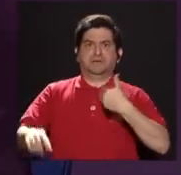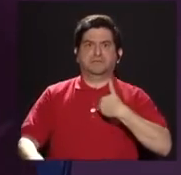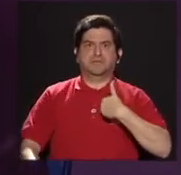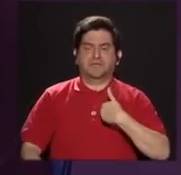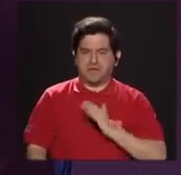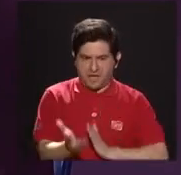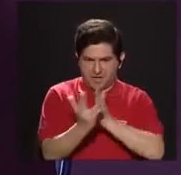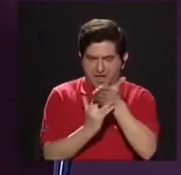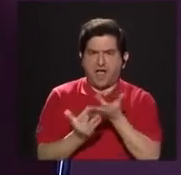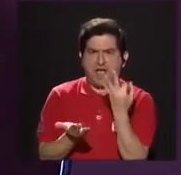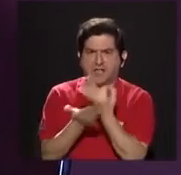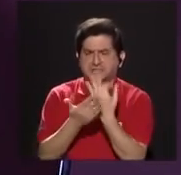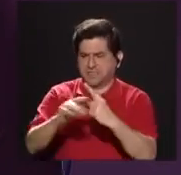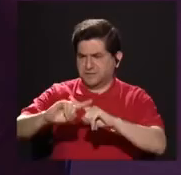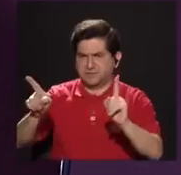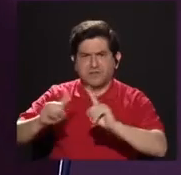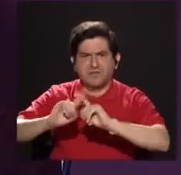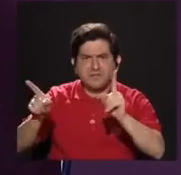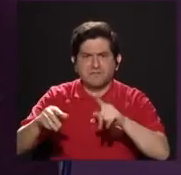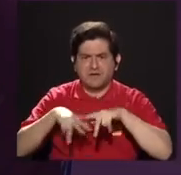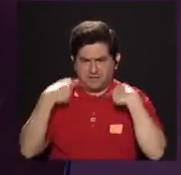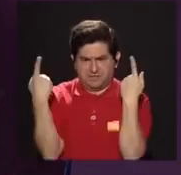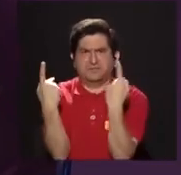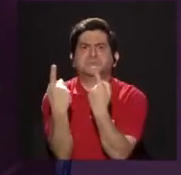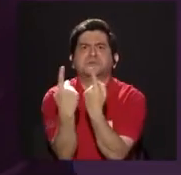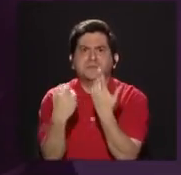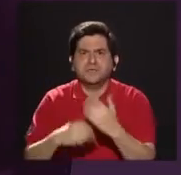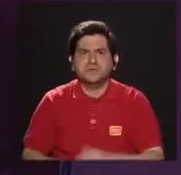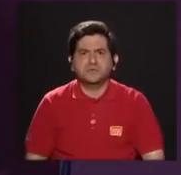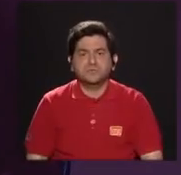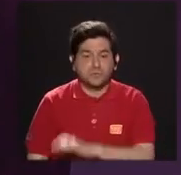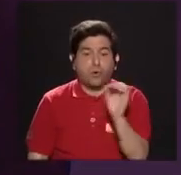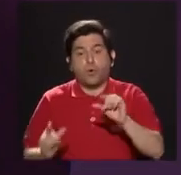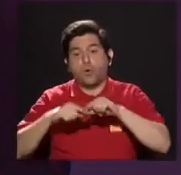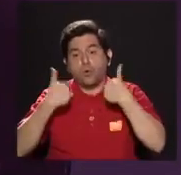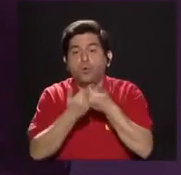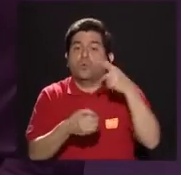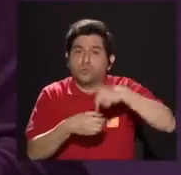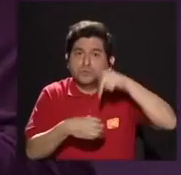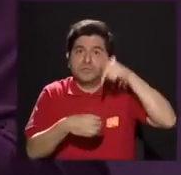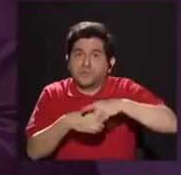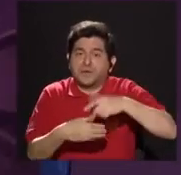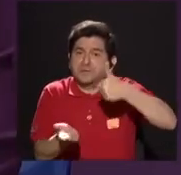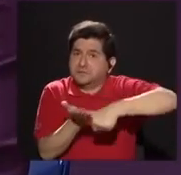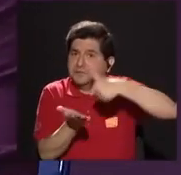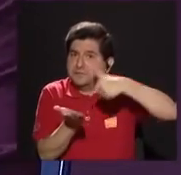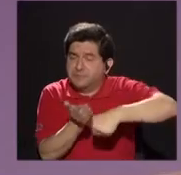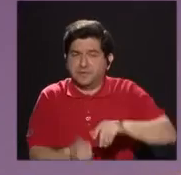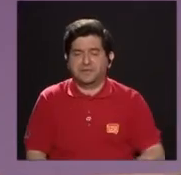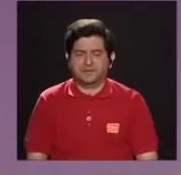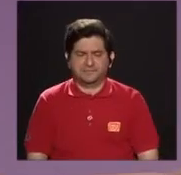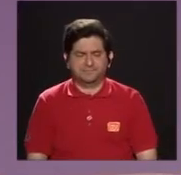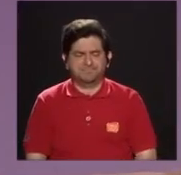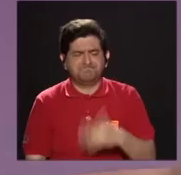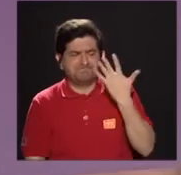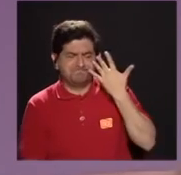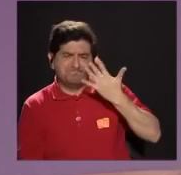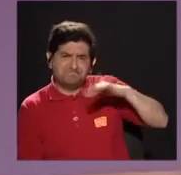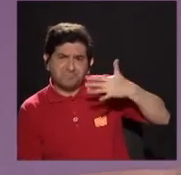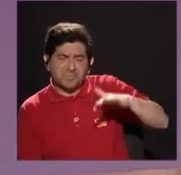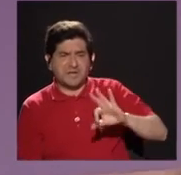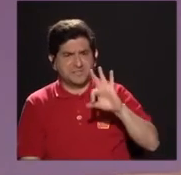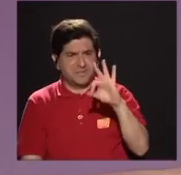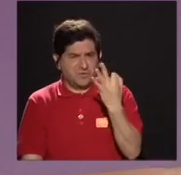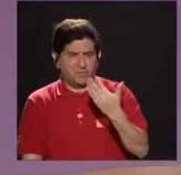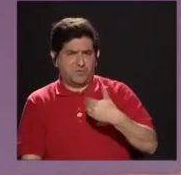en acceso al financiamiento de los distintos partidos o grupos que participan en las elecciones. Pasa algo similar de la